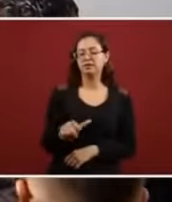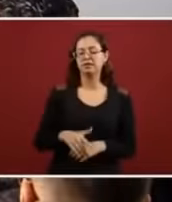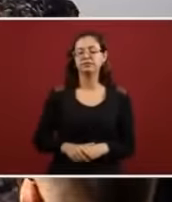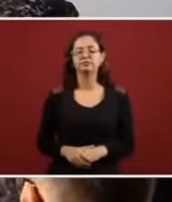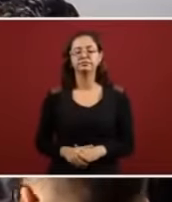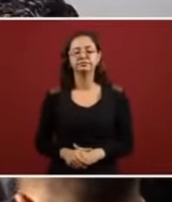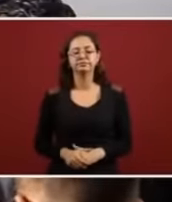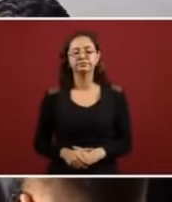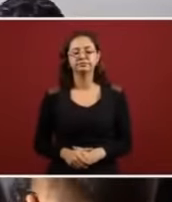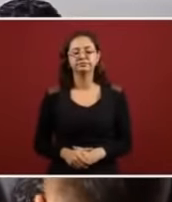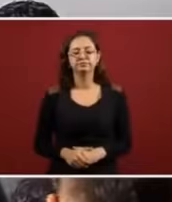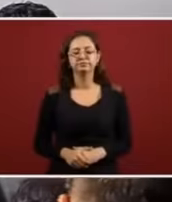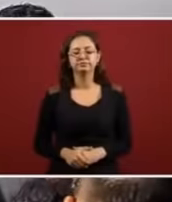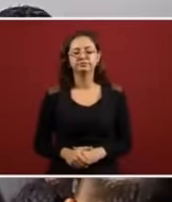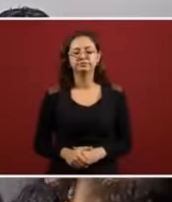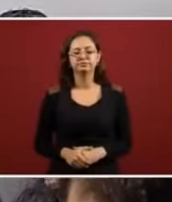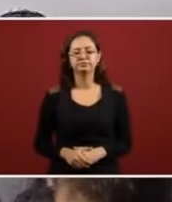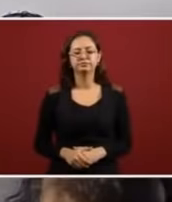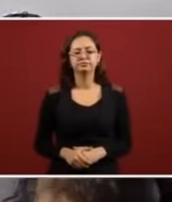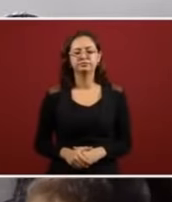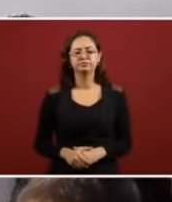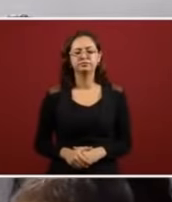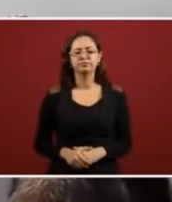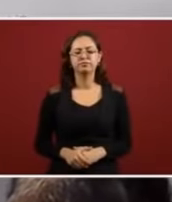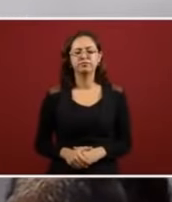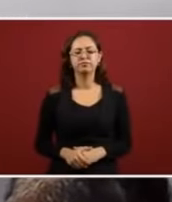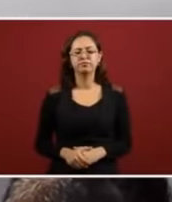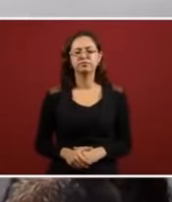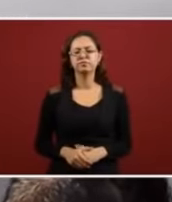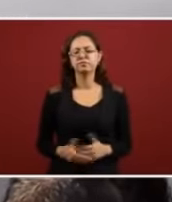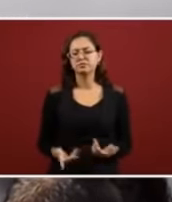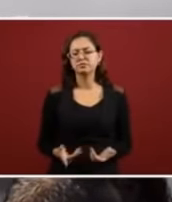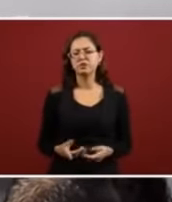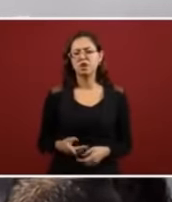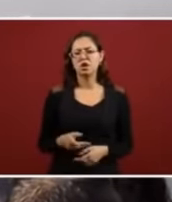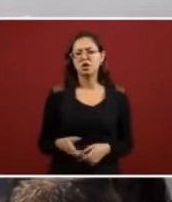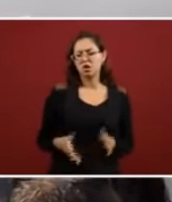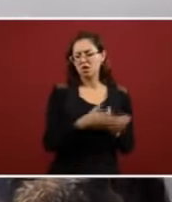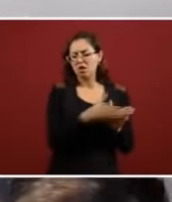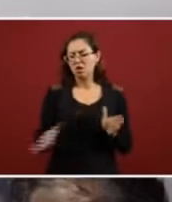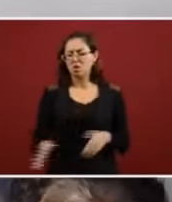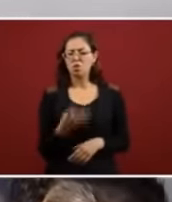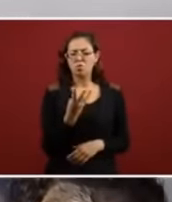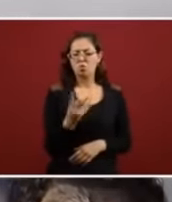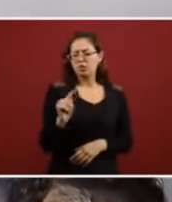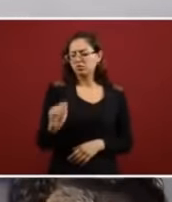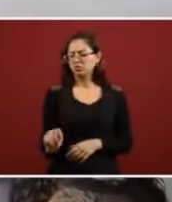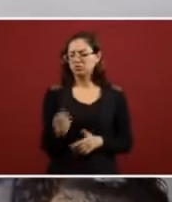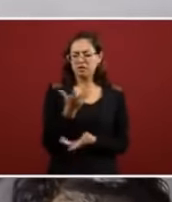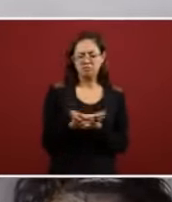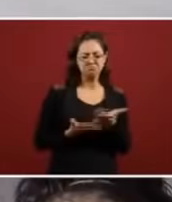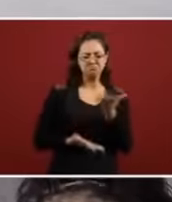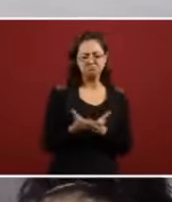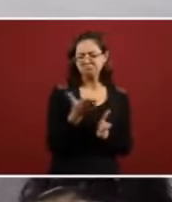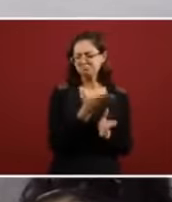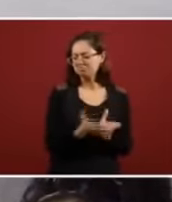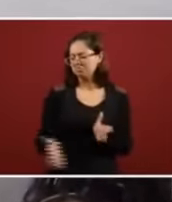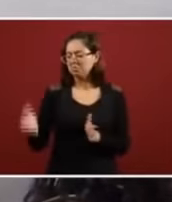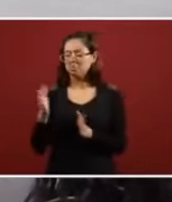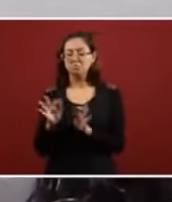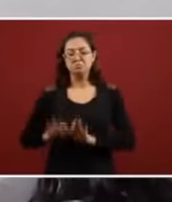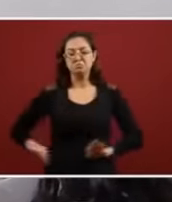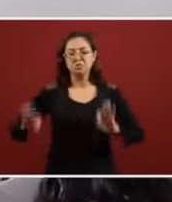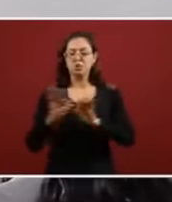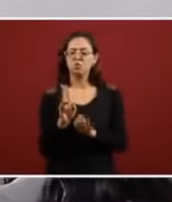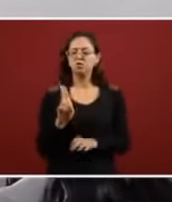voces del periodista las acciones de la 4 te han sido muy importantes en los temas que ha atendido la unidad de inteligencia financiera